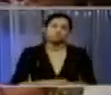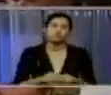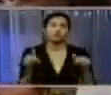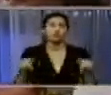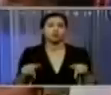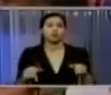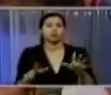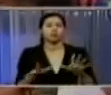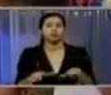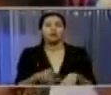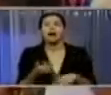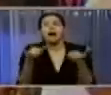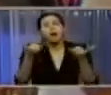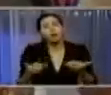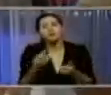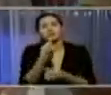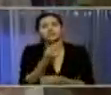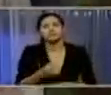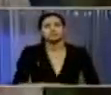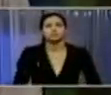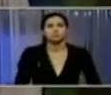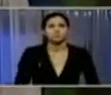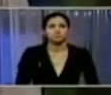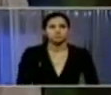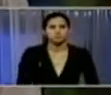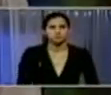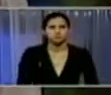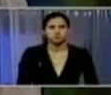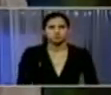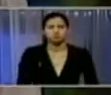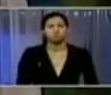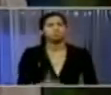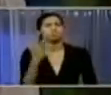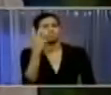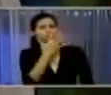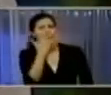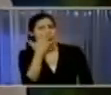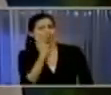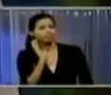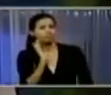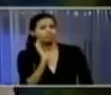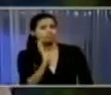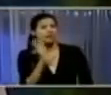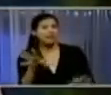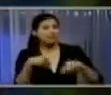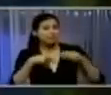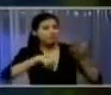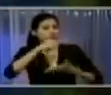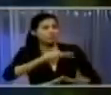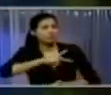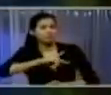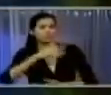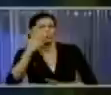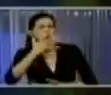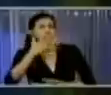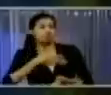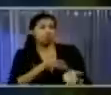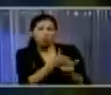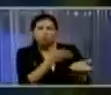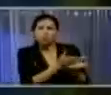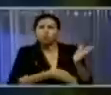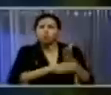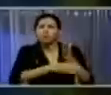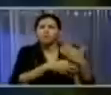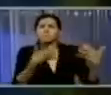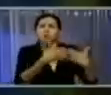decimos que dudamos. porque ellos continuaron en su camino de violencia y